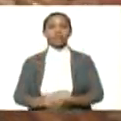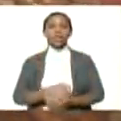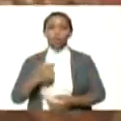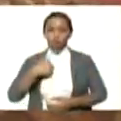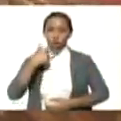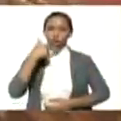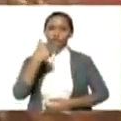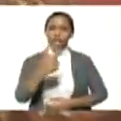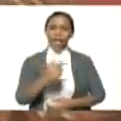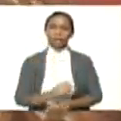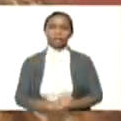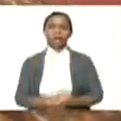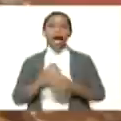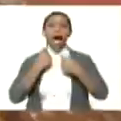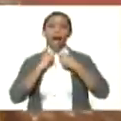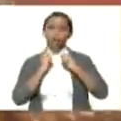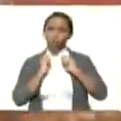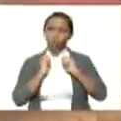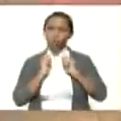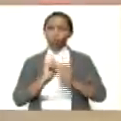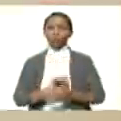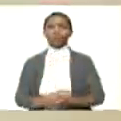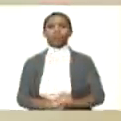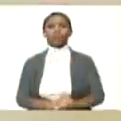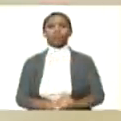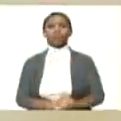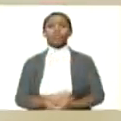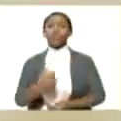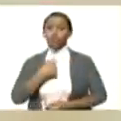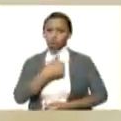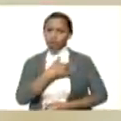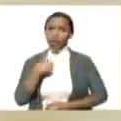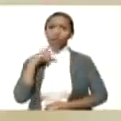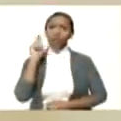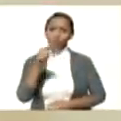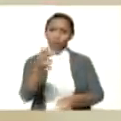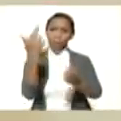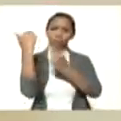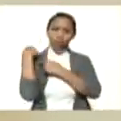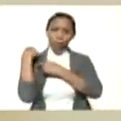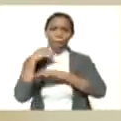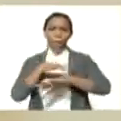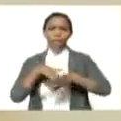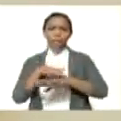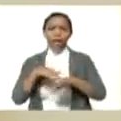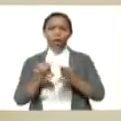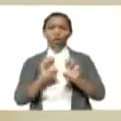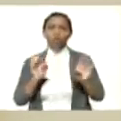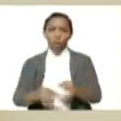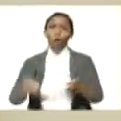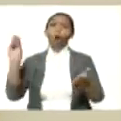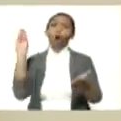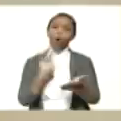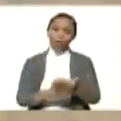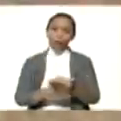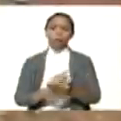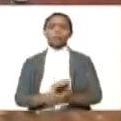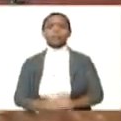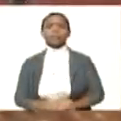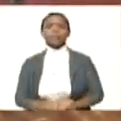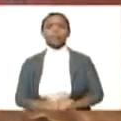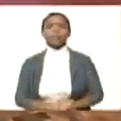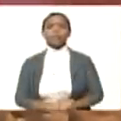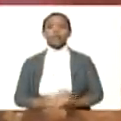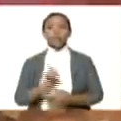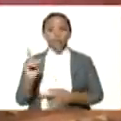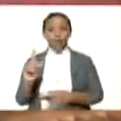dije, Aristóbulo, quiero que asumas el Ministerio de Educación otra vez, y así